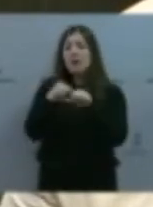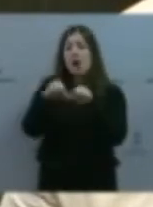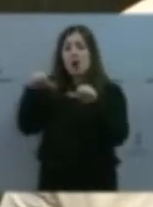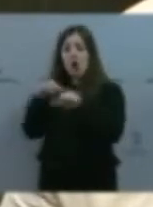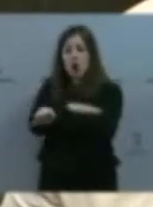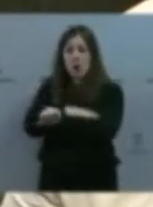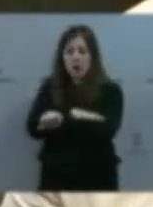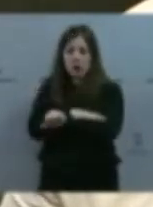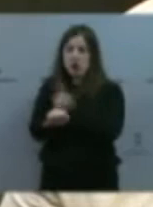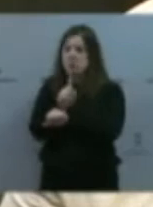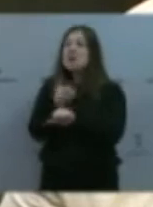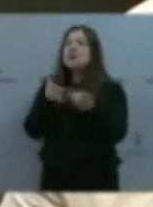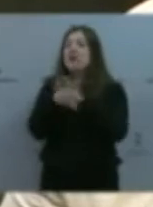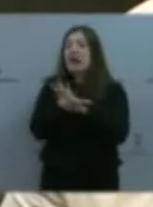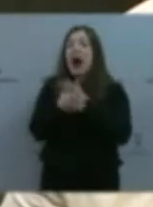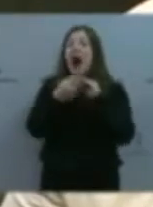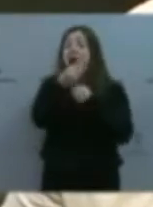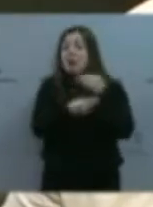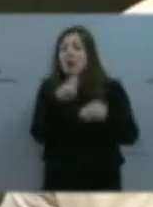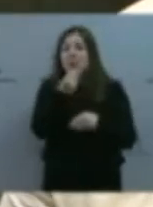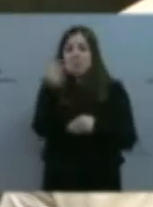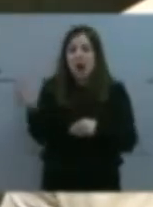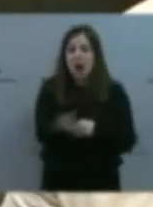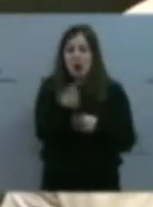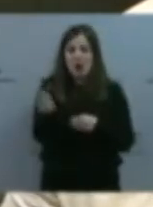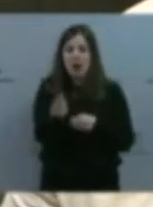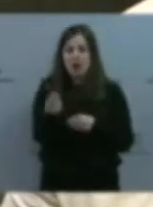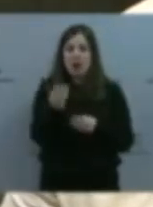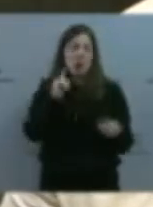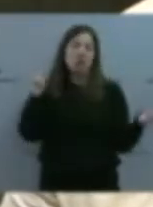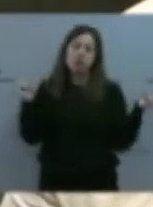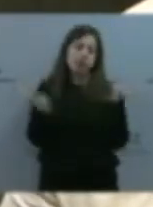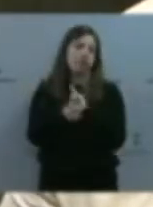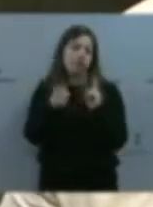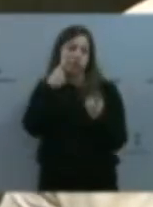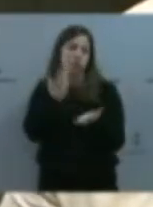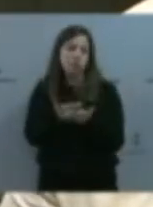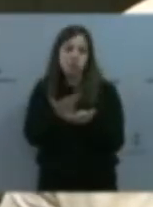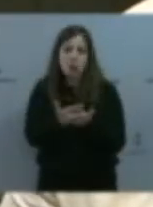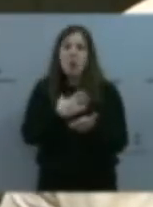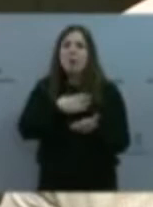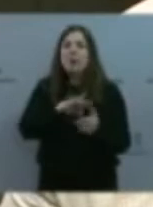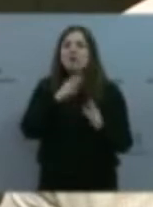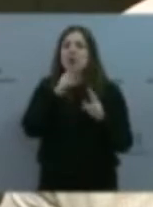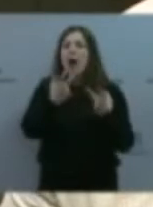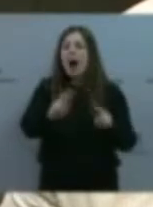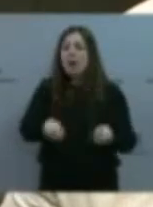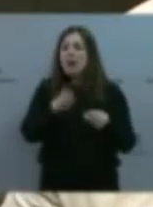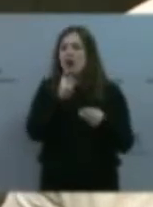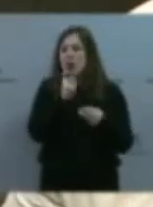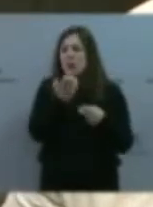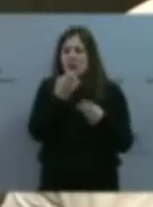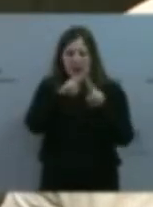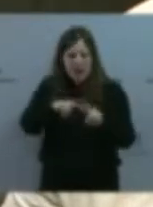La contradicción es patente. ¿Cómo se puede actualizar y mejorar una actuación que no se revisa críticamente? ¿Qué